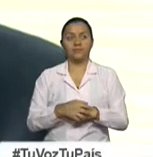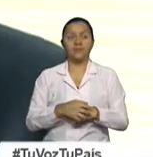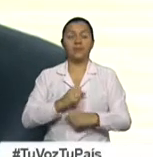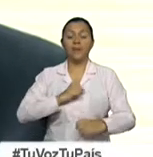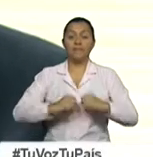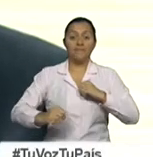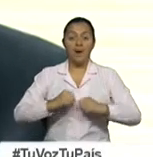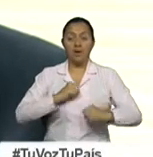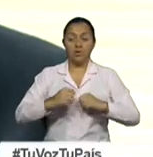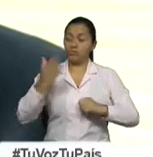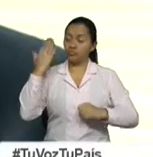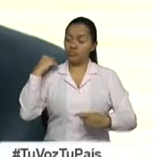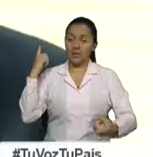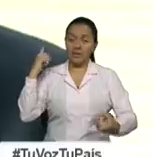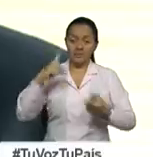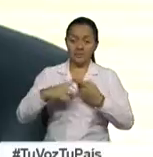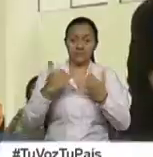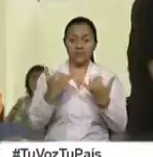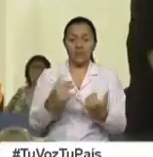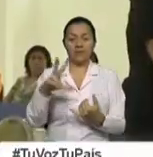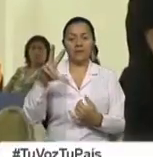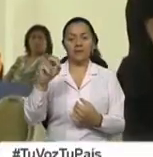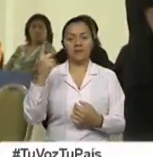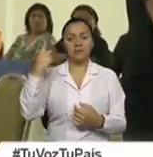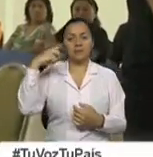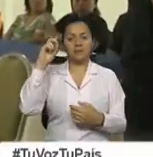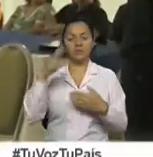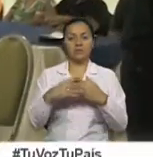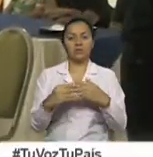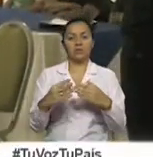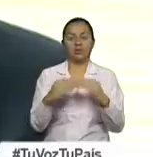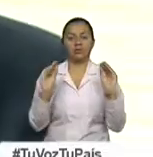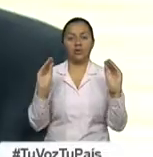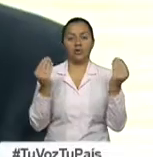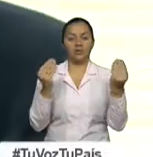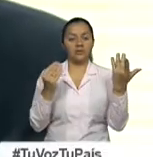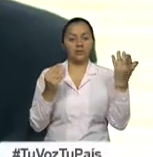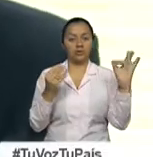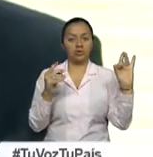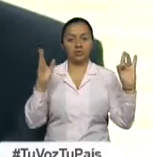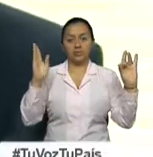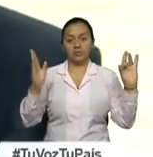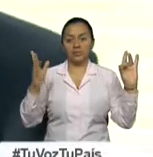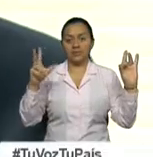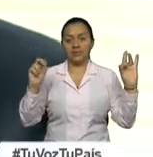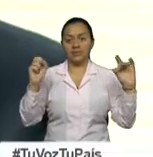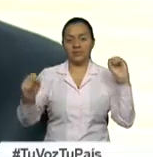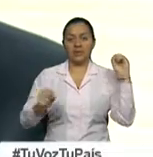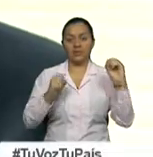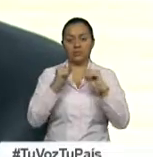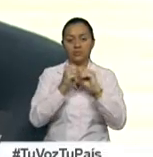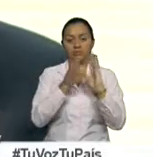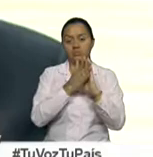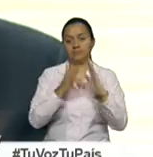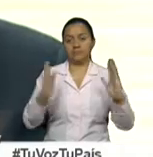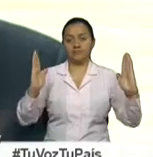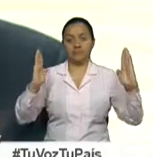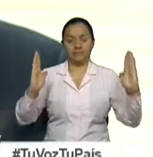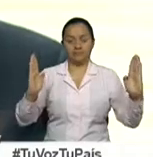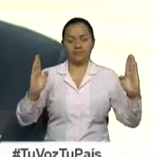entregado 30 millones de dólares en créditos a jóvenes de 18 a 30 años para emprendimientos en